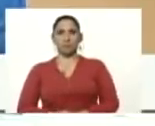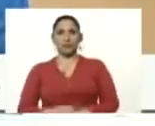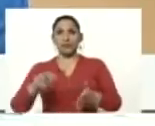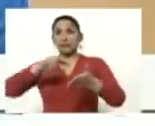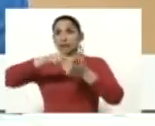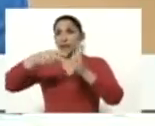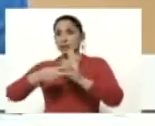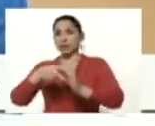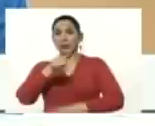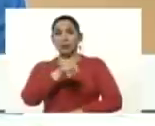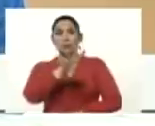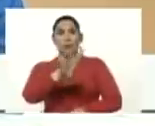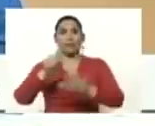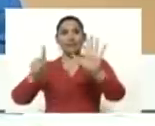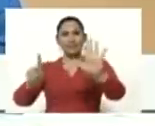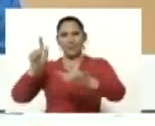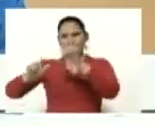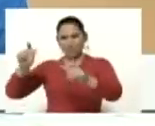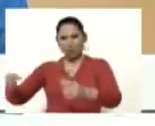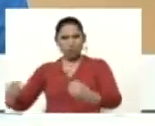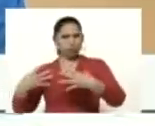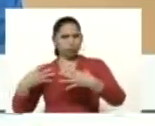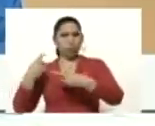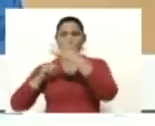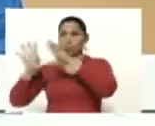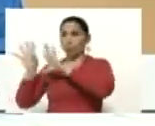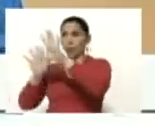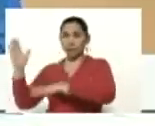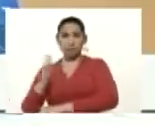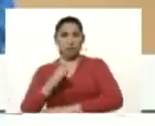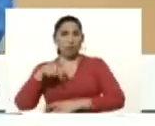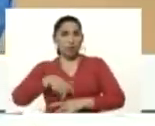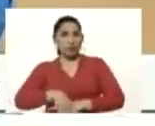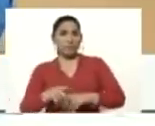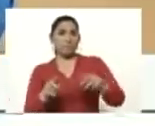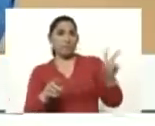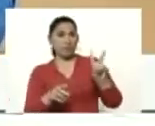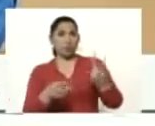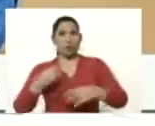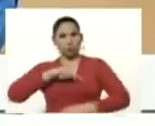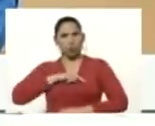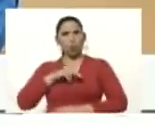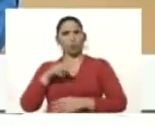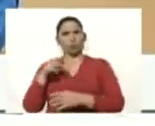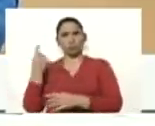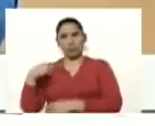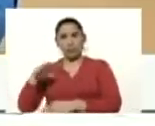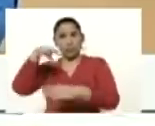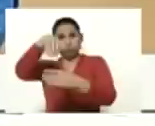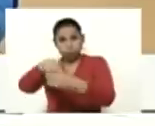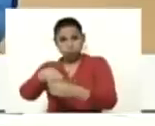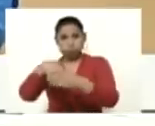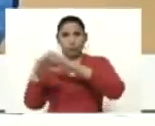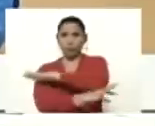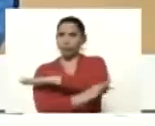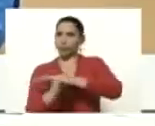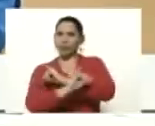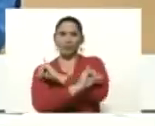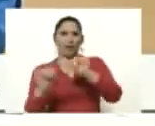decir 146 casos extranjeros que los tenemos allá en la